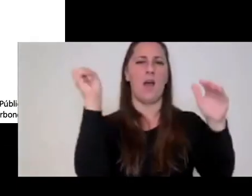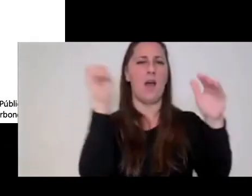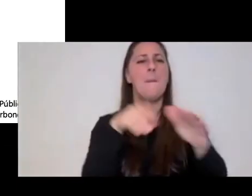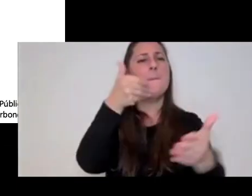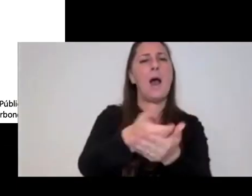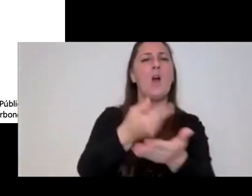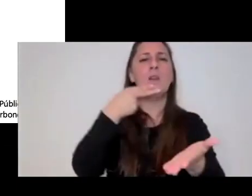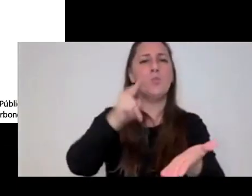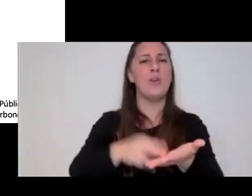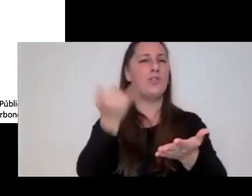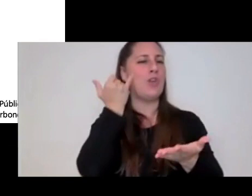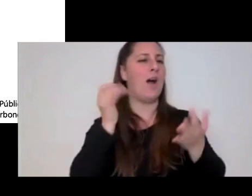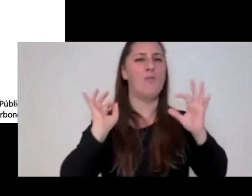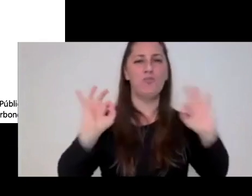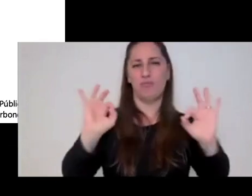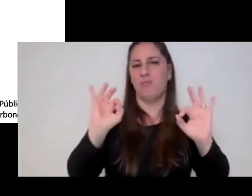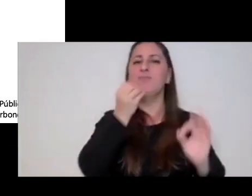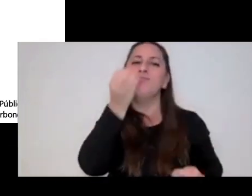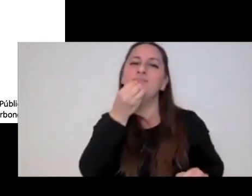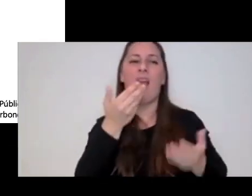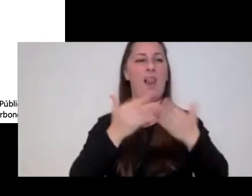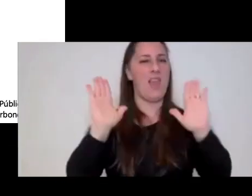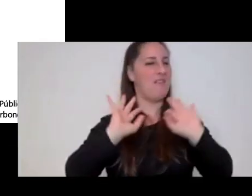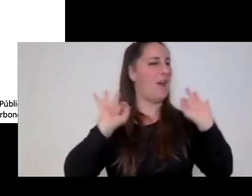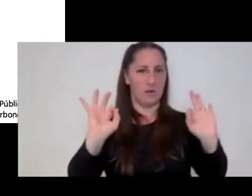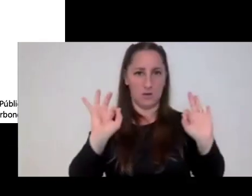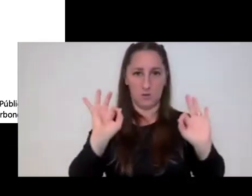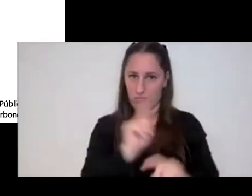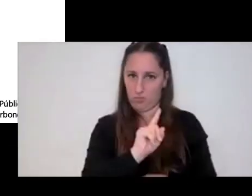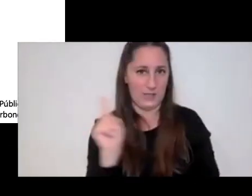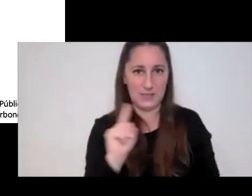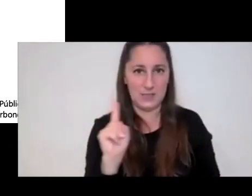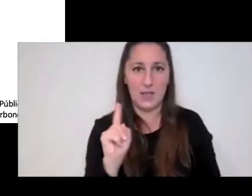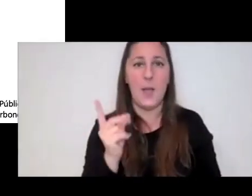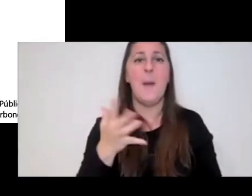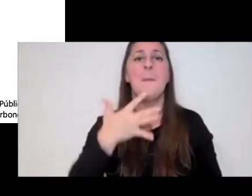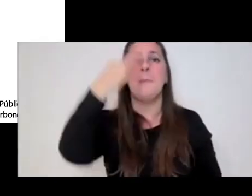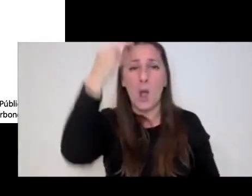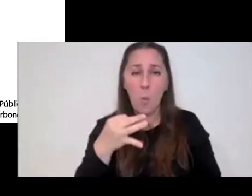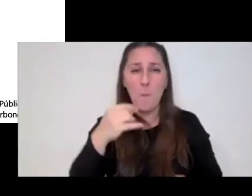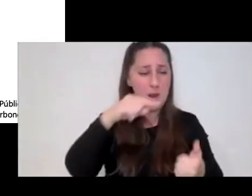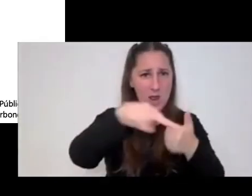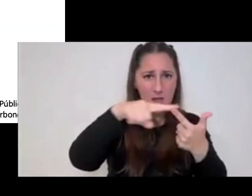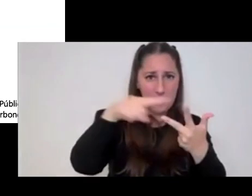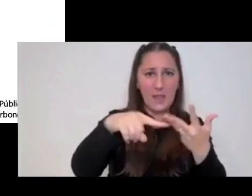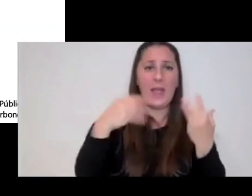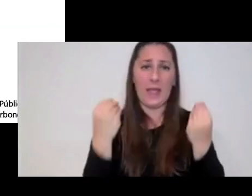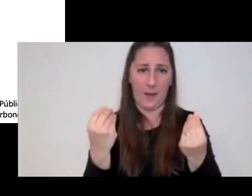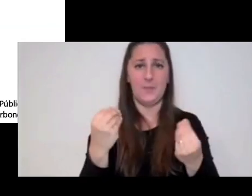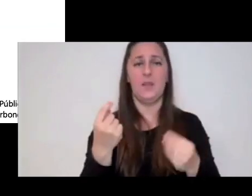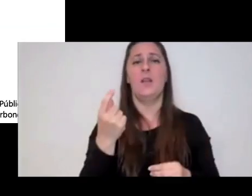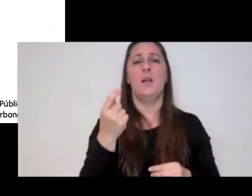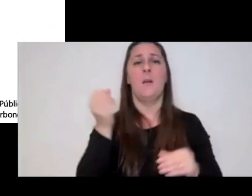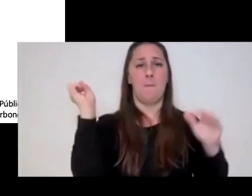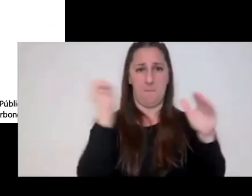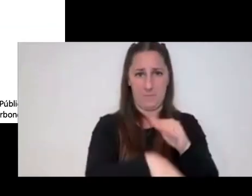los fondos blanqueados y libre. No es así. Para cumplir con el circuito usted tiene que depositar los fondos, pagar el